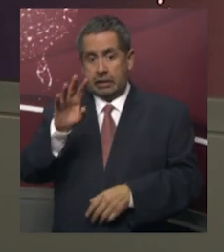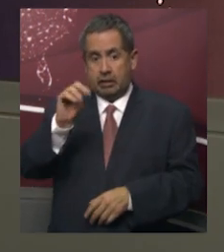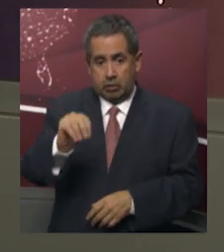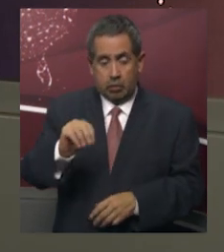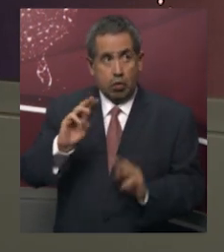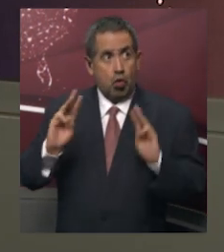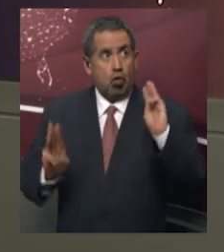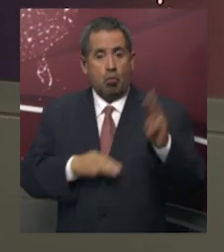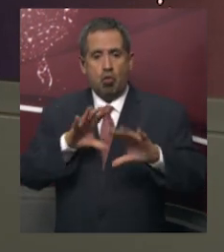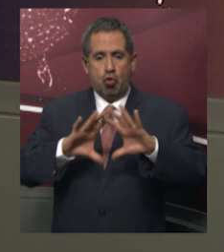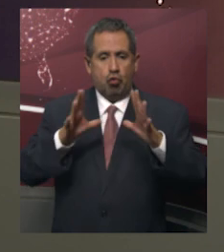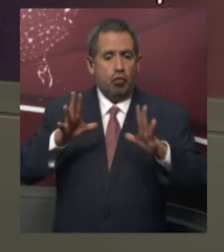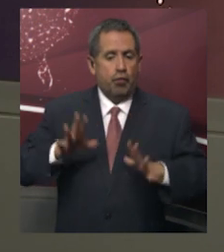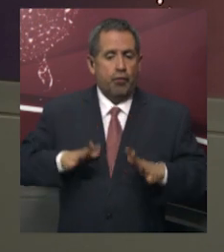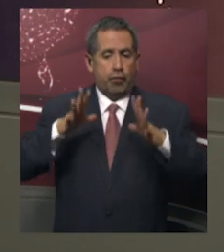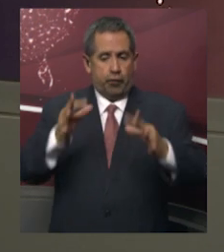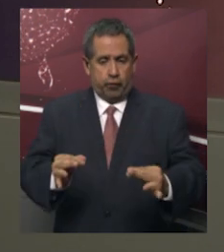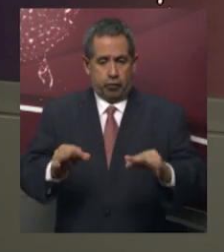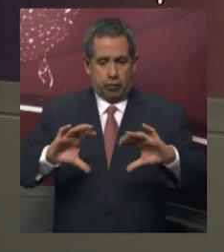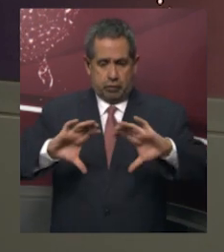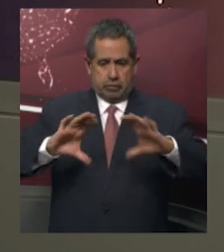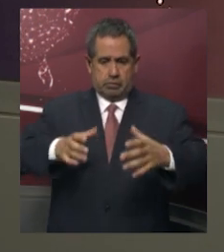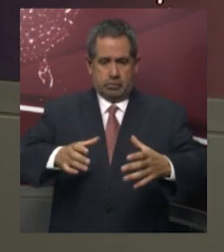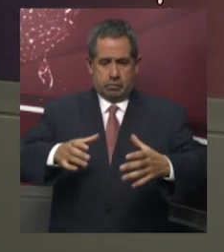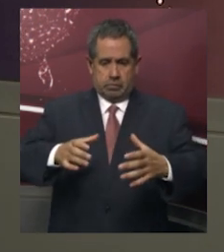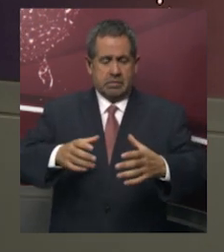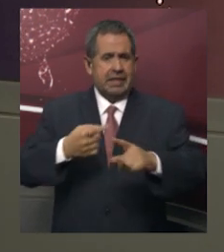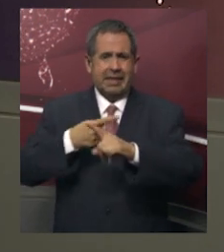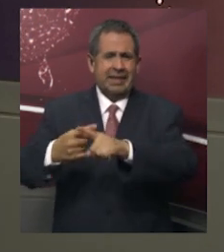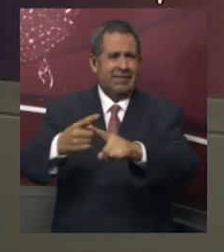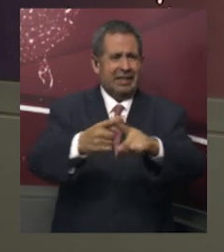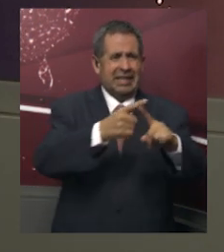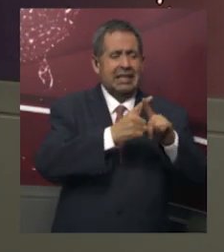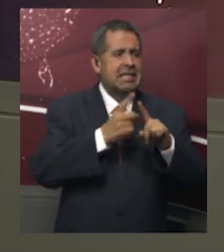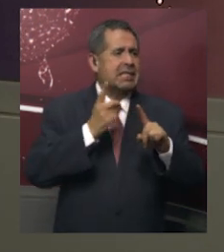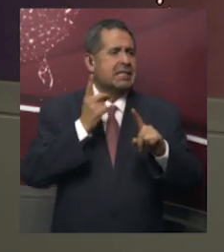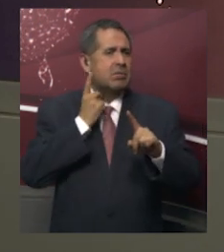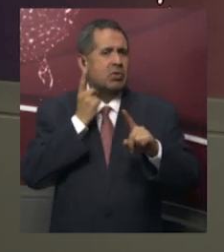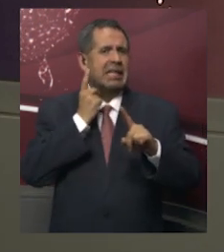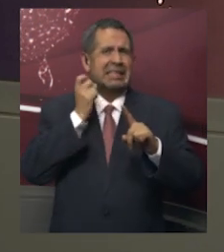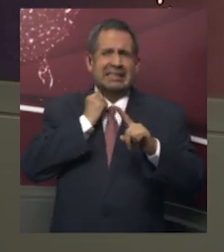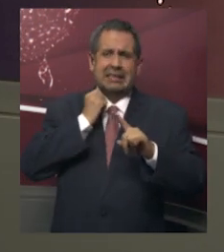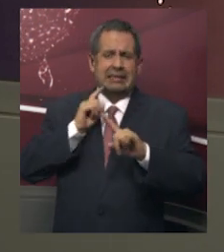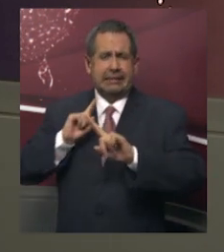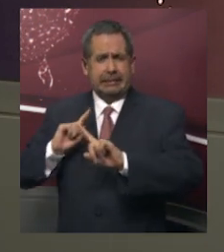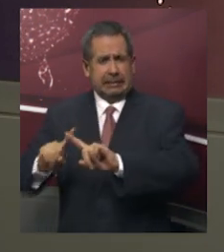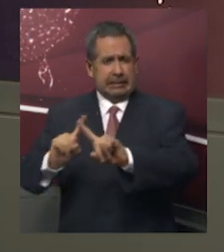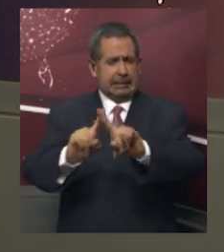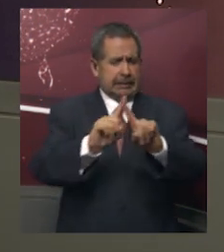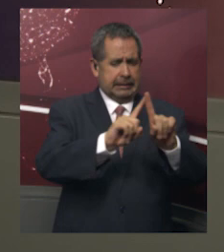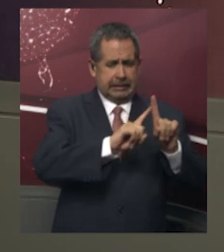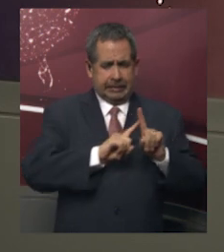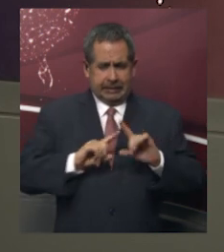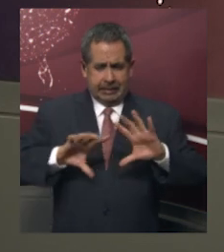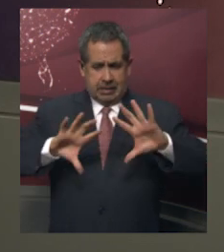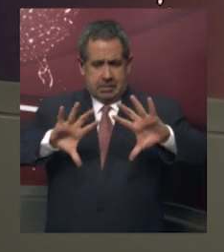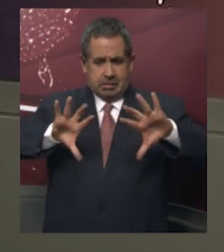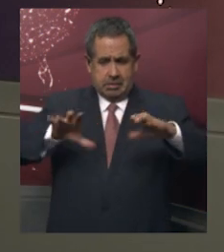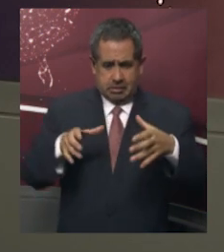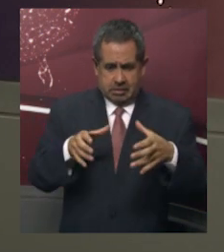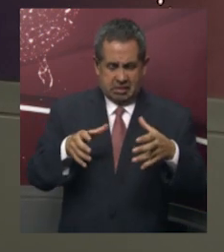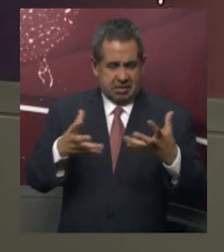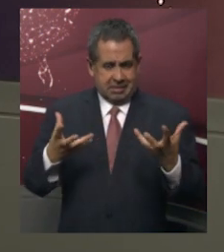nivel mundial, se creó una organización interparlamentaria que congregara a los parlamentos del mundo con el principio de